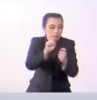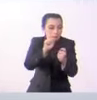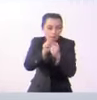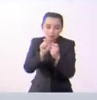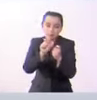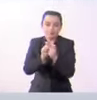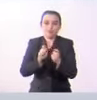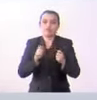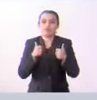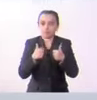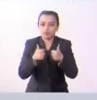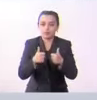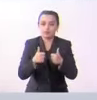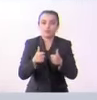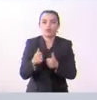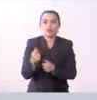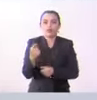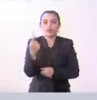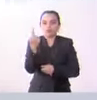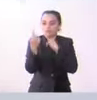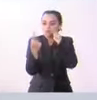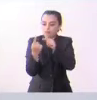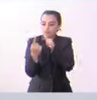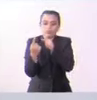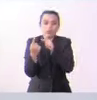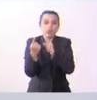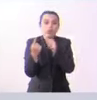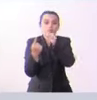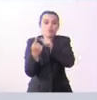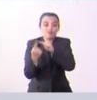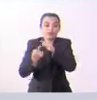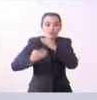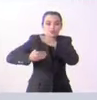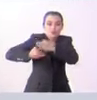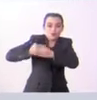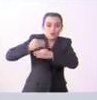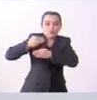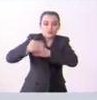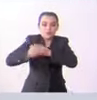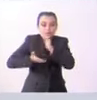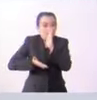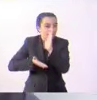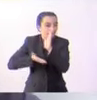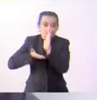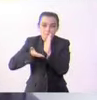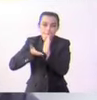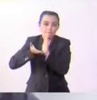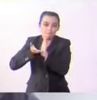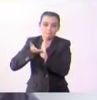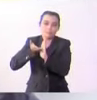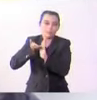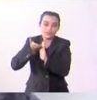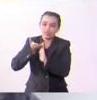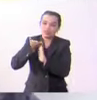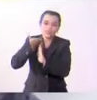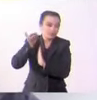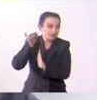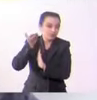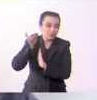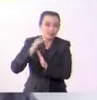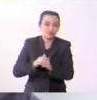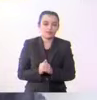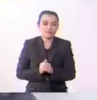personaje no es un personaje estático, sino que va evolucionando a lo largo de la trama. Además, tenemos los